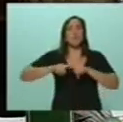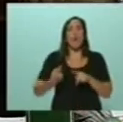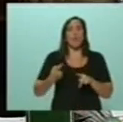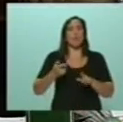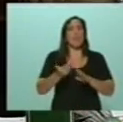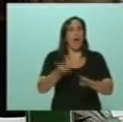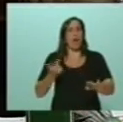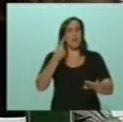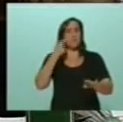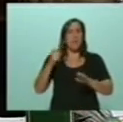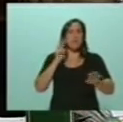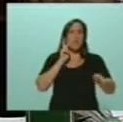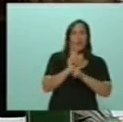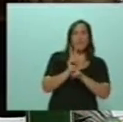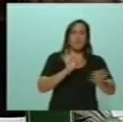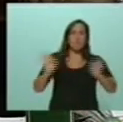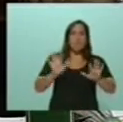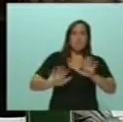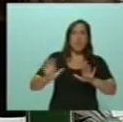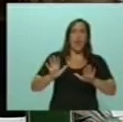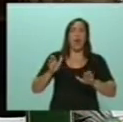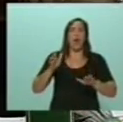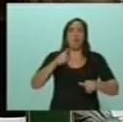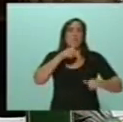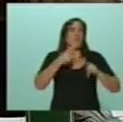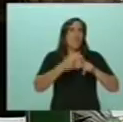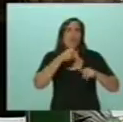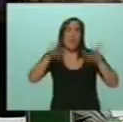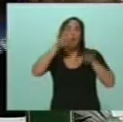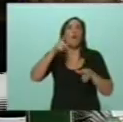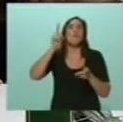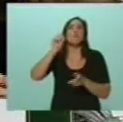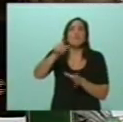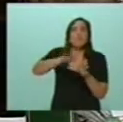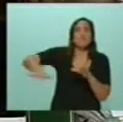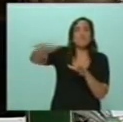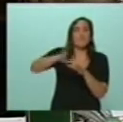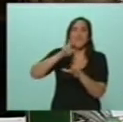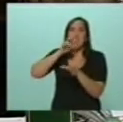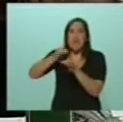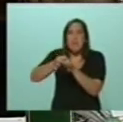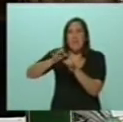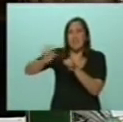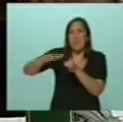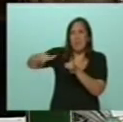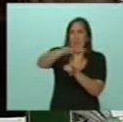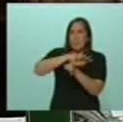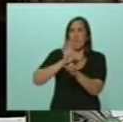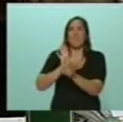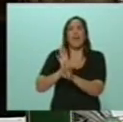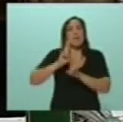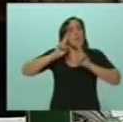prever situaciones de esta naturaleza en las jurisdicciones respectivas. En préstamos Argenta,